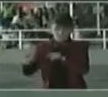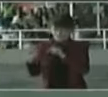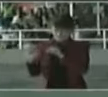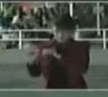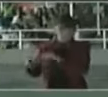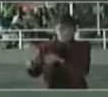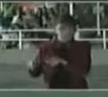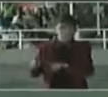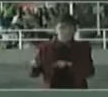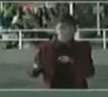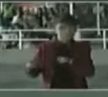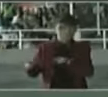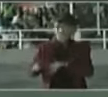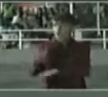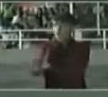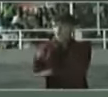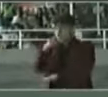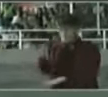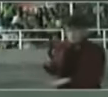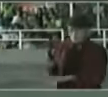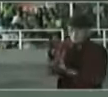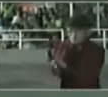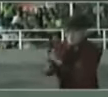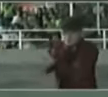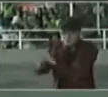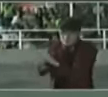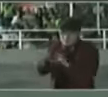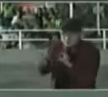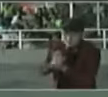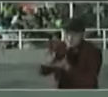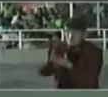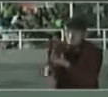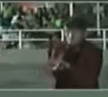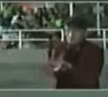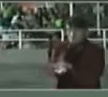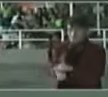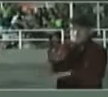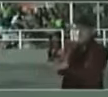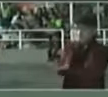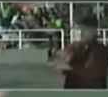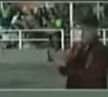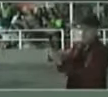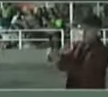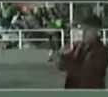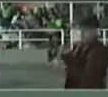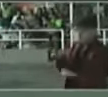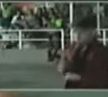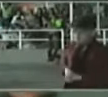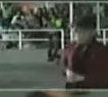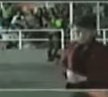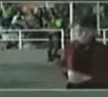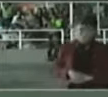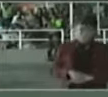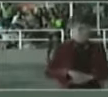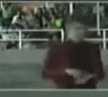por decir la verdad, amedrantados, amenazados, y silenciaron sus